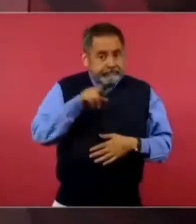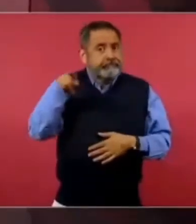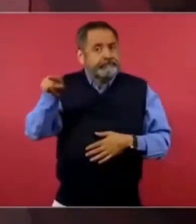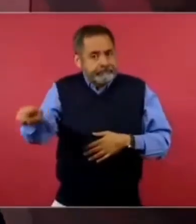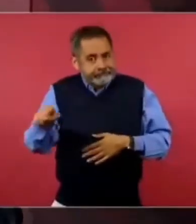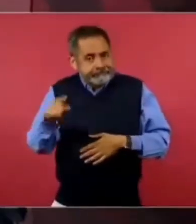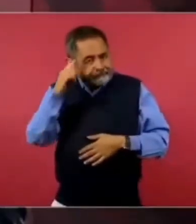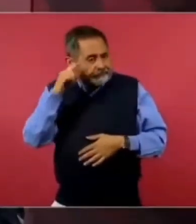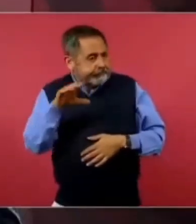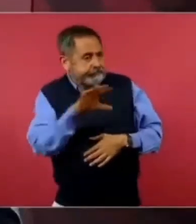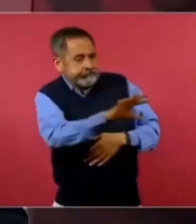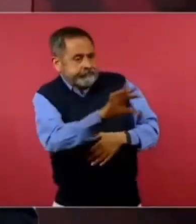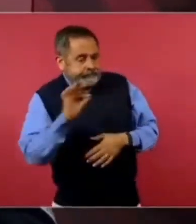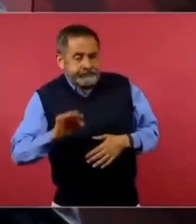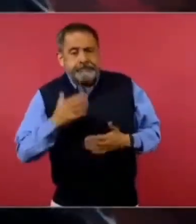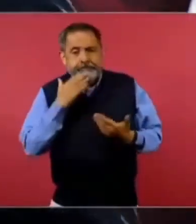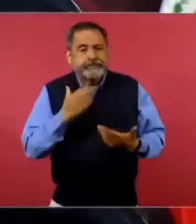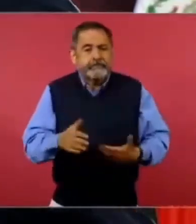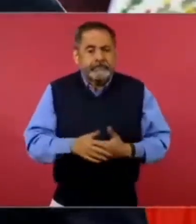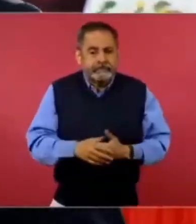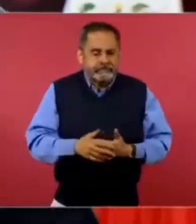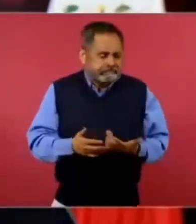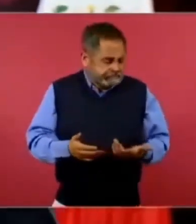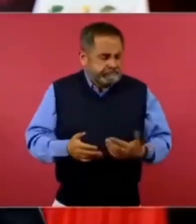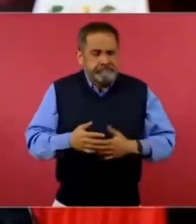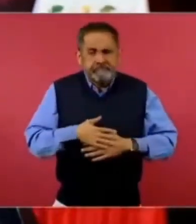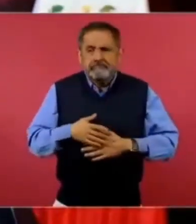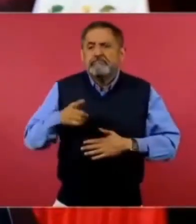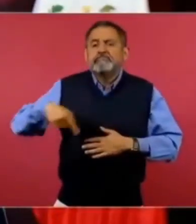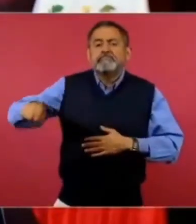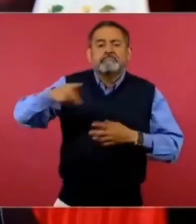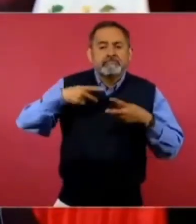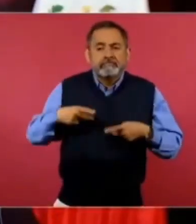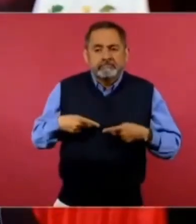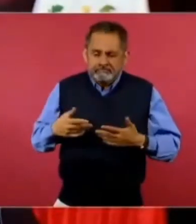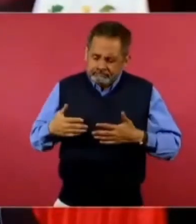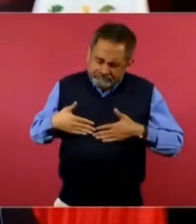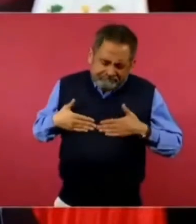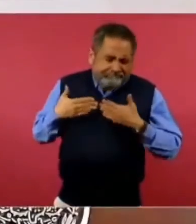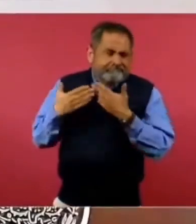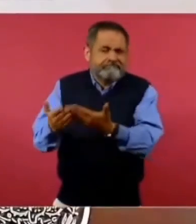Y hay que tenerle confianza al pueblo.